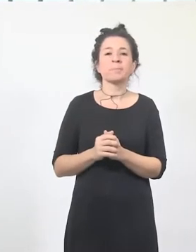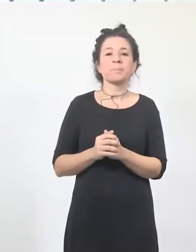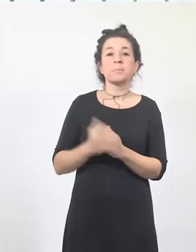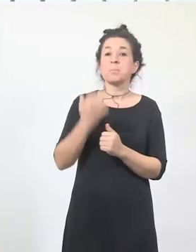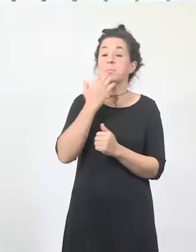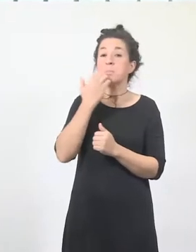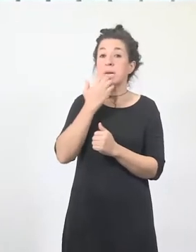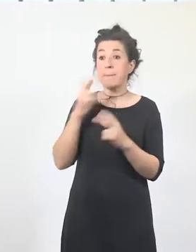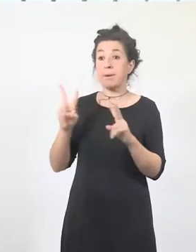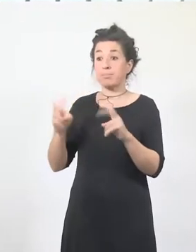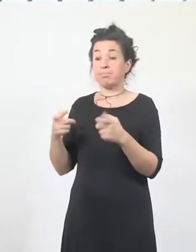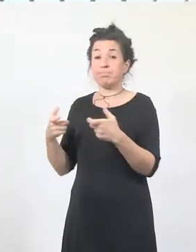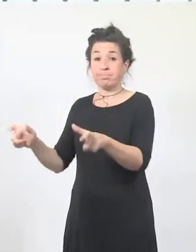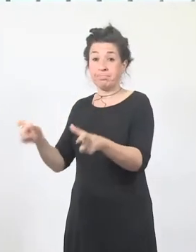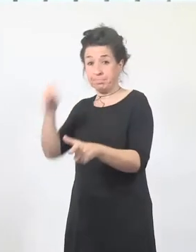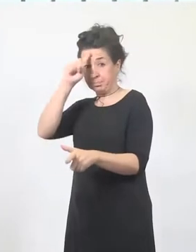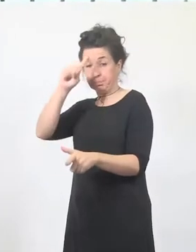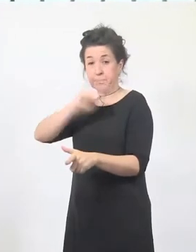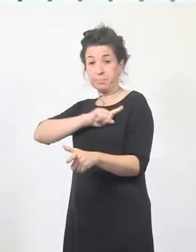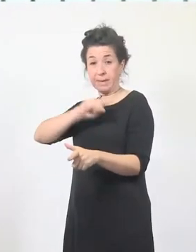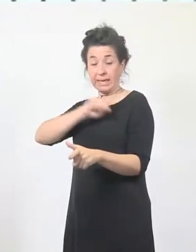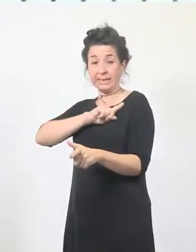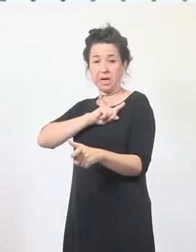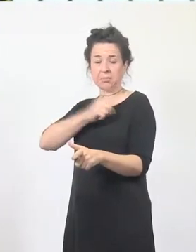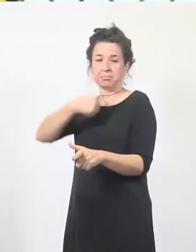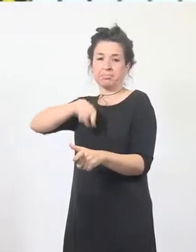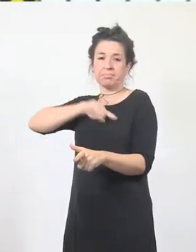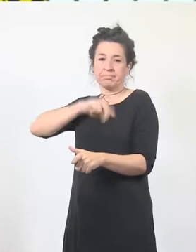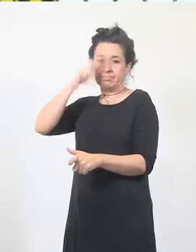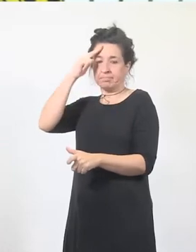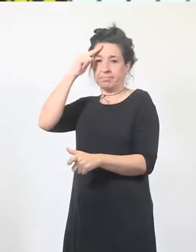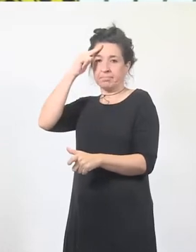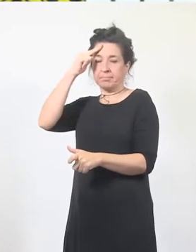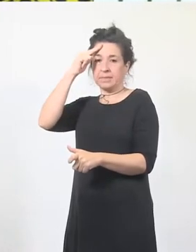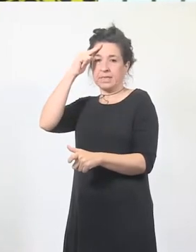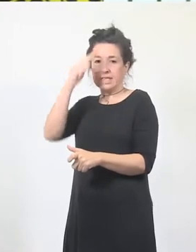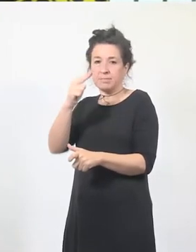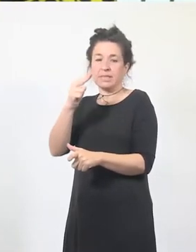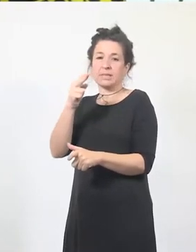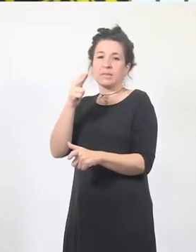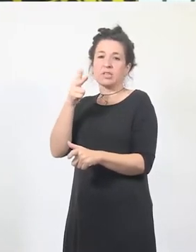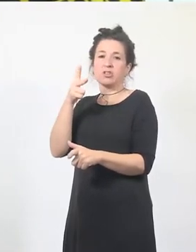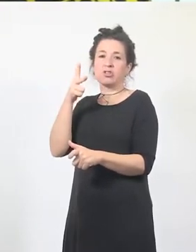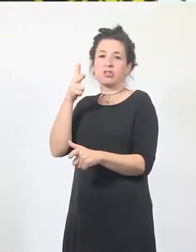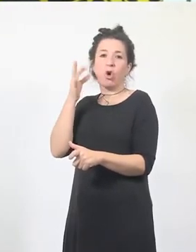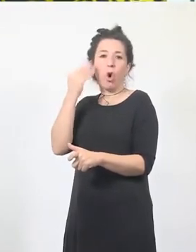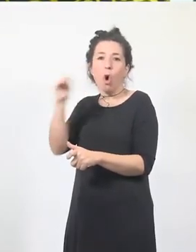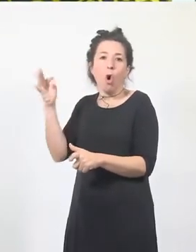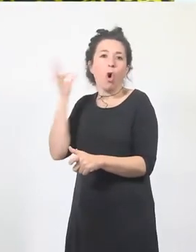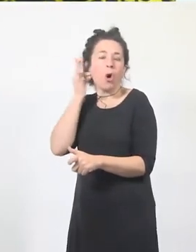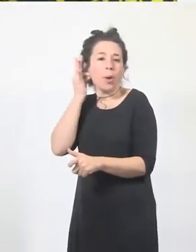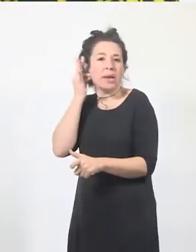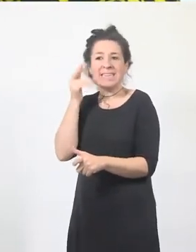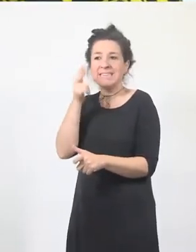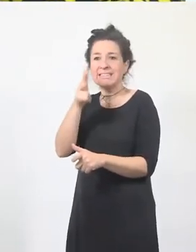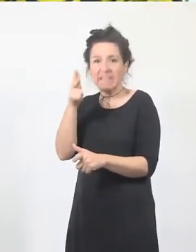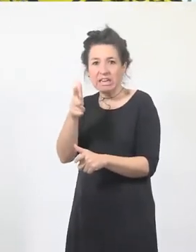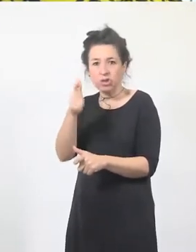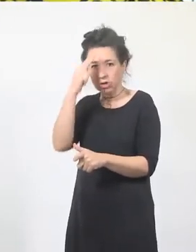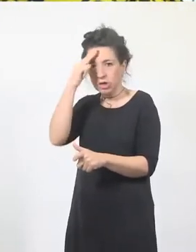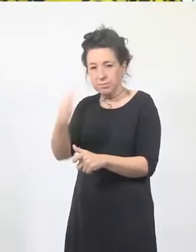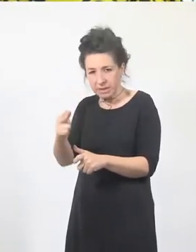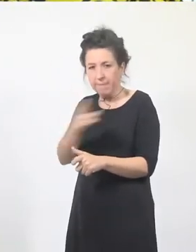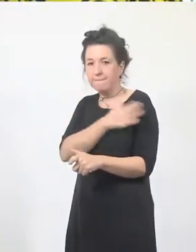En el campo militar, pues nosotros respetamos el derecho de esas jóvenes que quieren